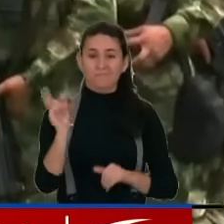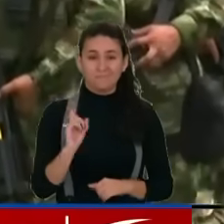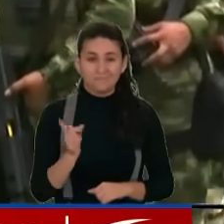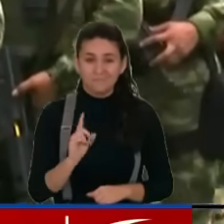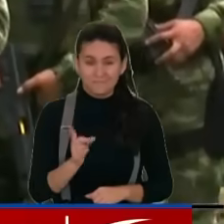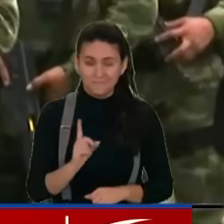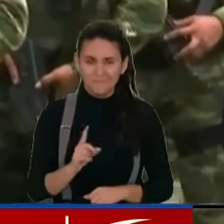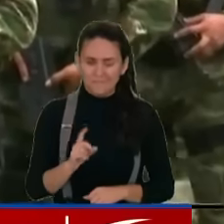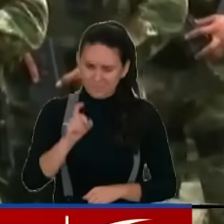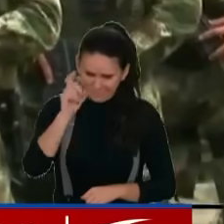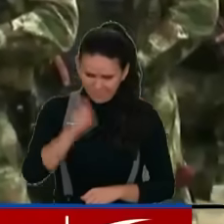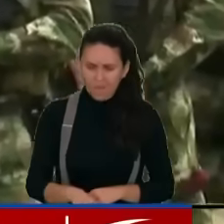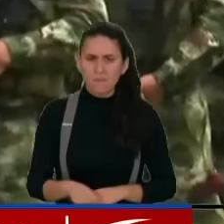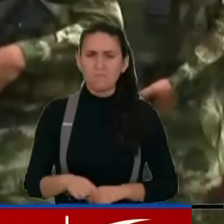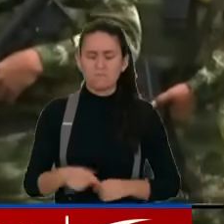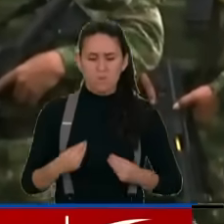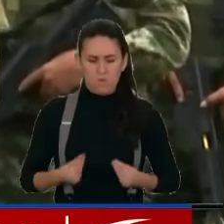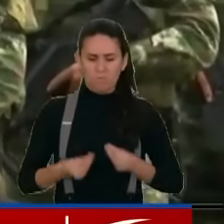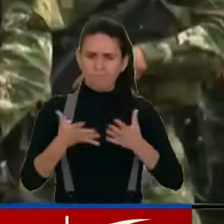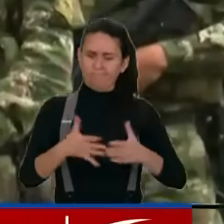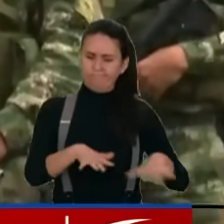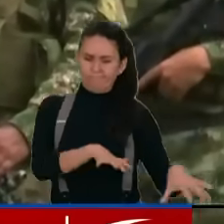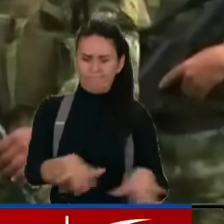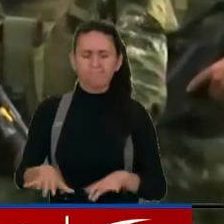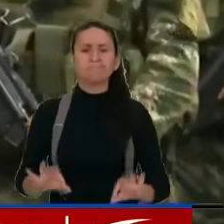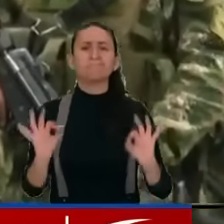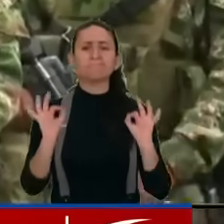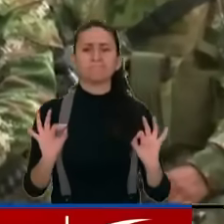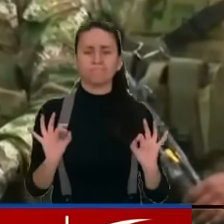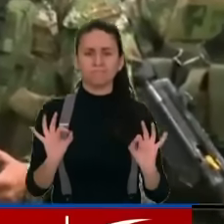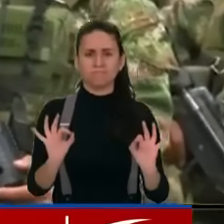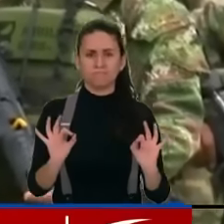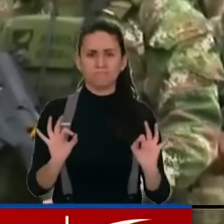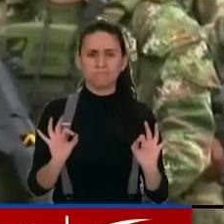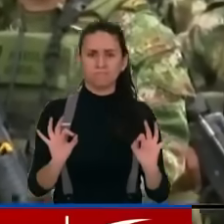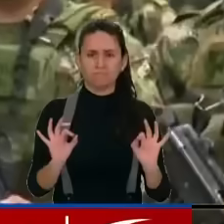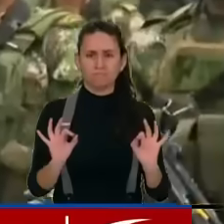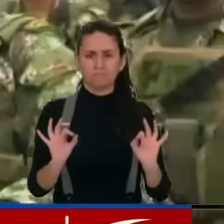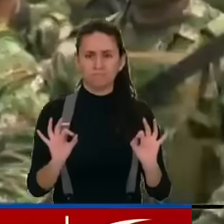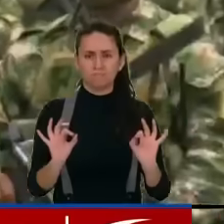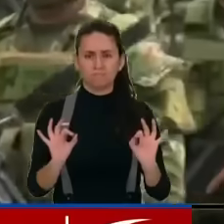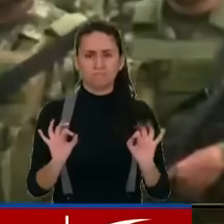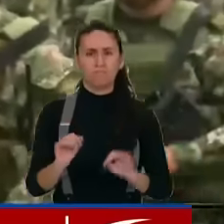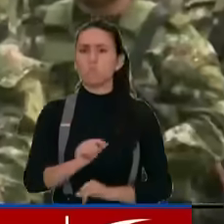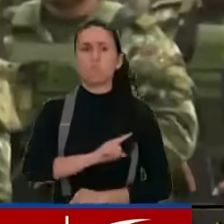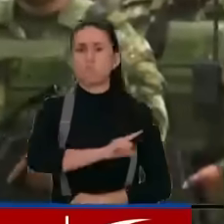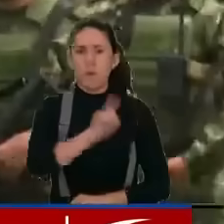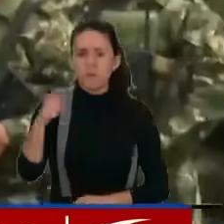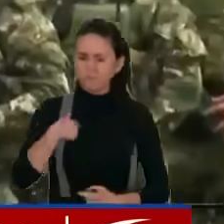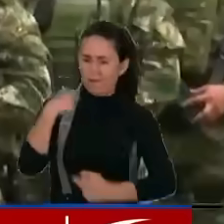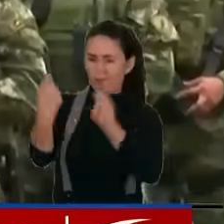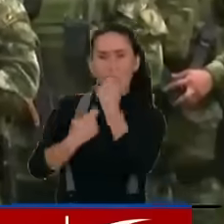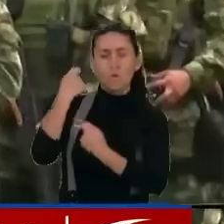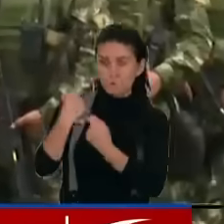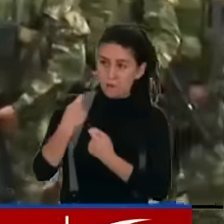nunca está en el debate, que no hace parte de ninguna negociación.